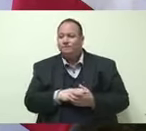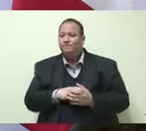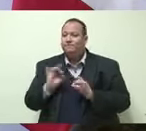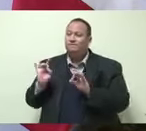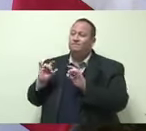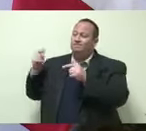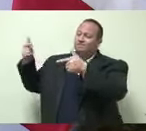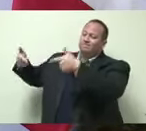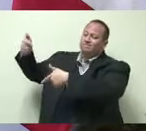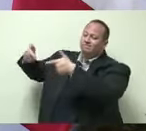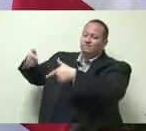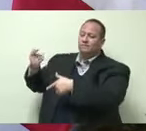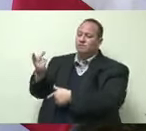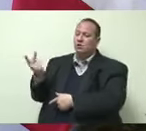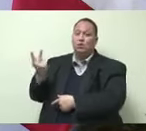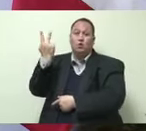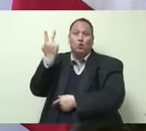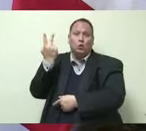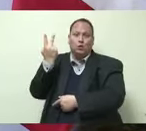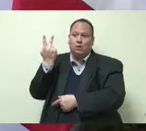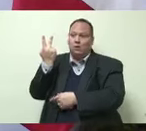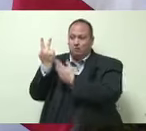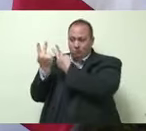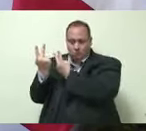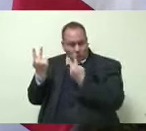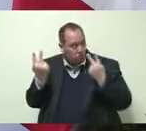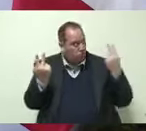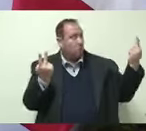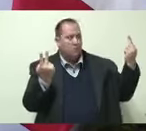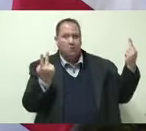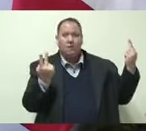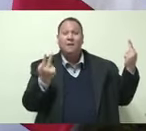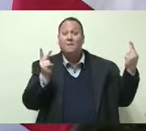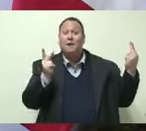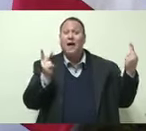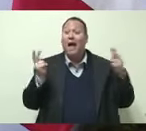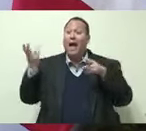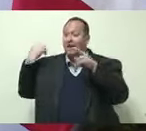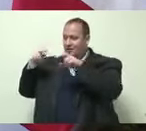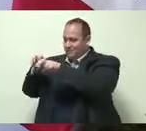hay dos personas en el interior de un solo vehículo, sin embargo, eran más personas las que